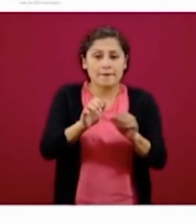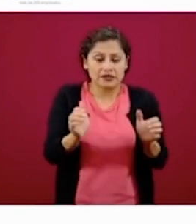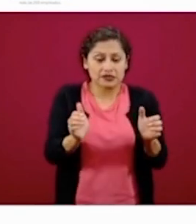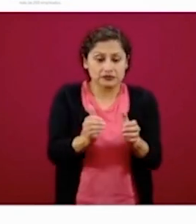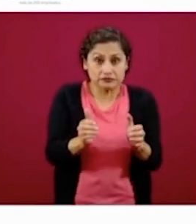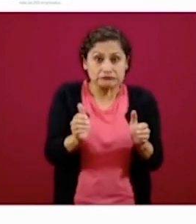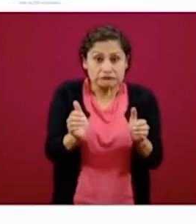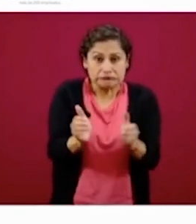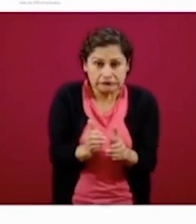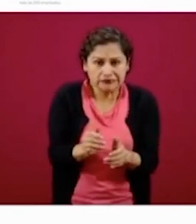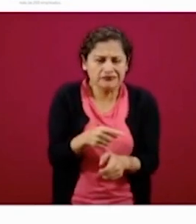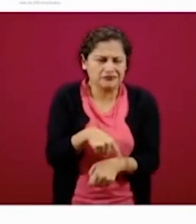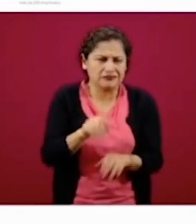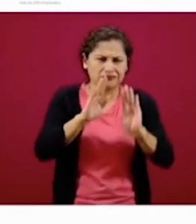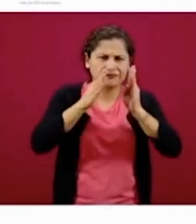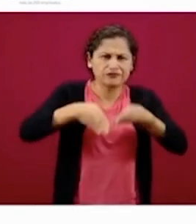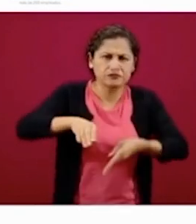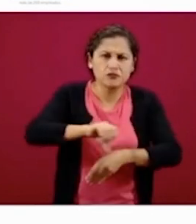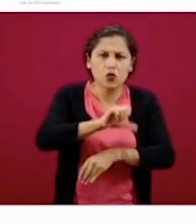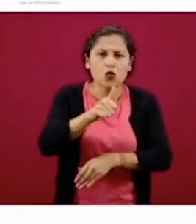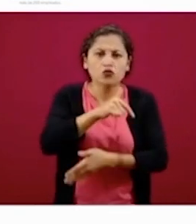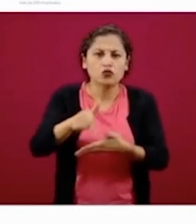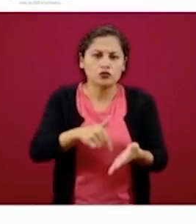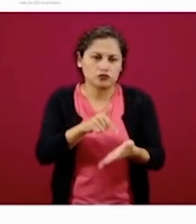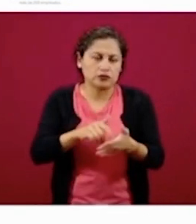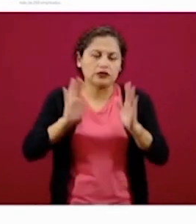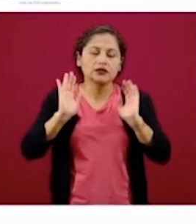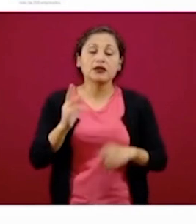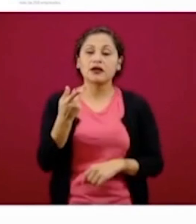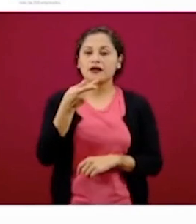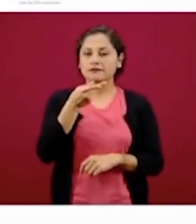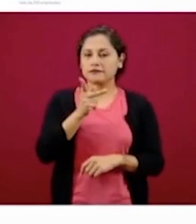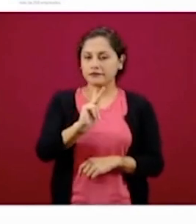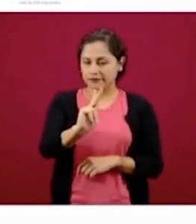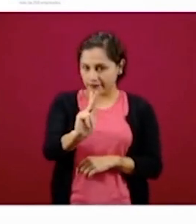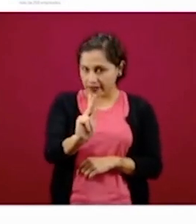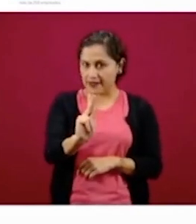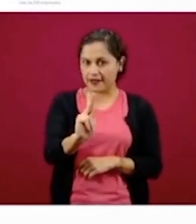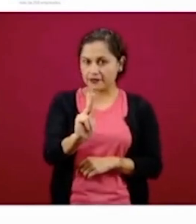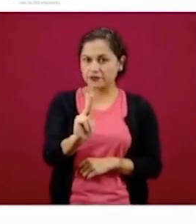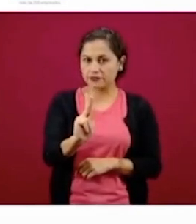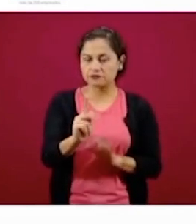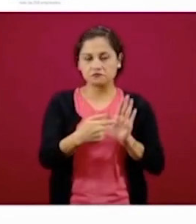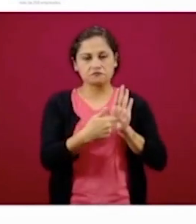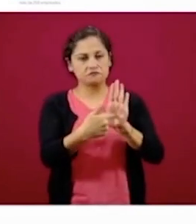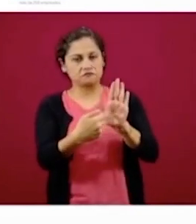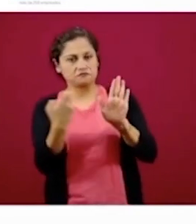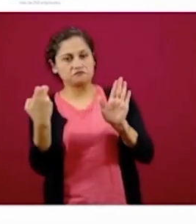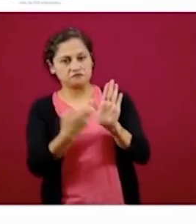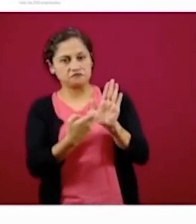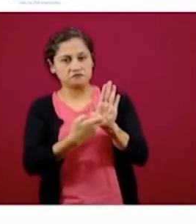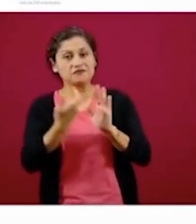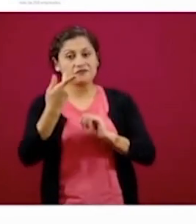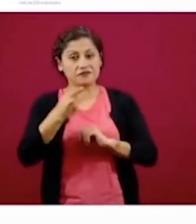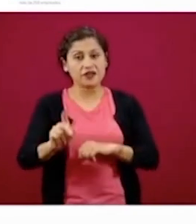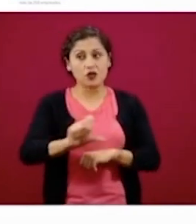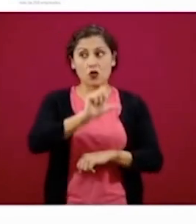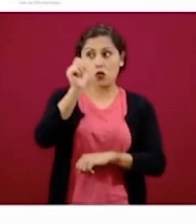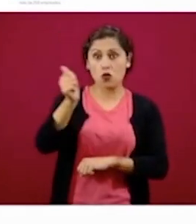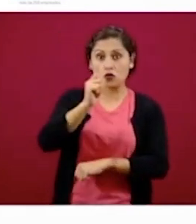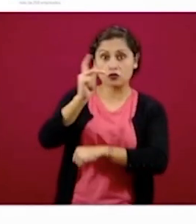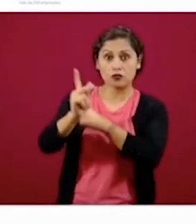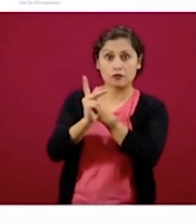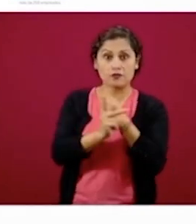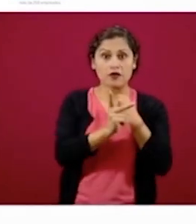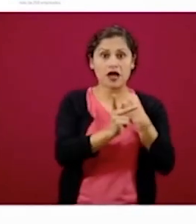pero si nos fijamos, por ejemplo, puse un ejemplo arbitrario, pero de esto hay datos para prácticamente todos los países del mundo y es bien